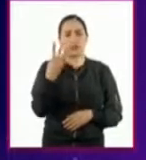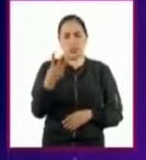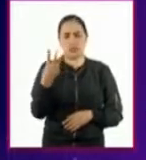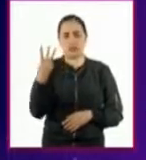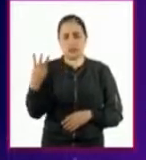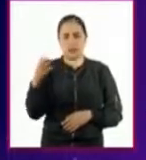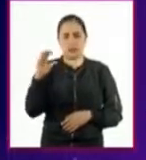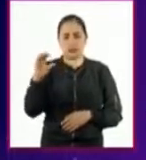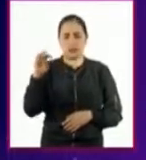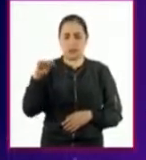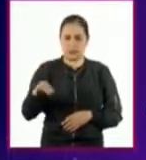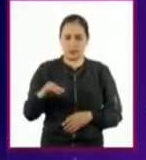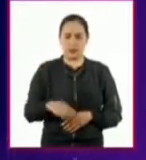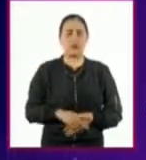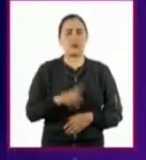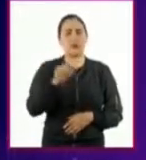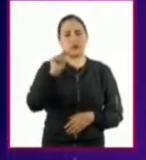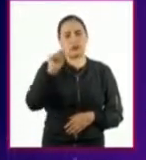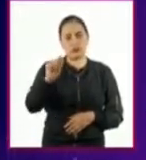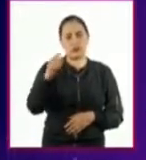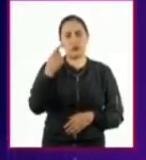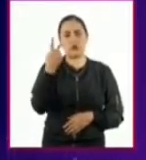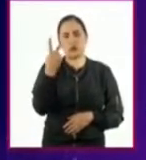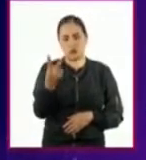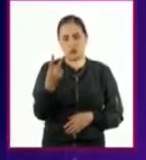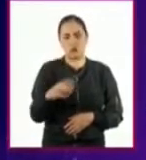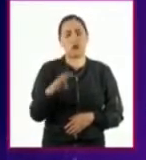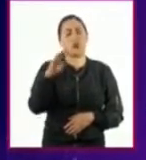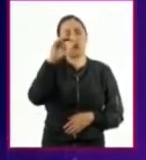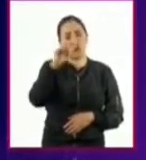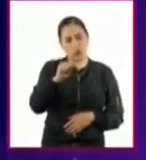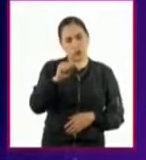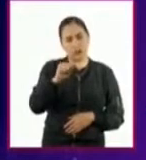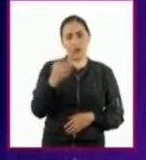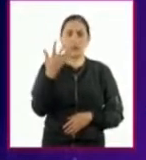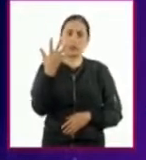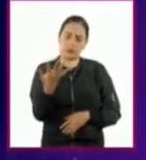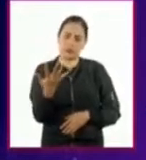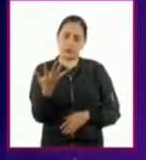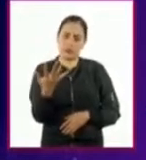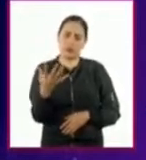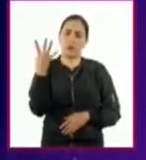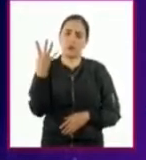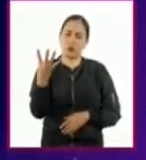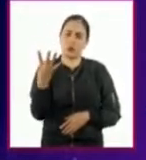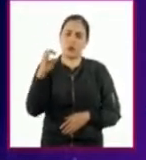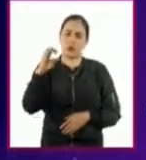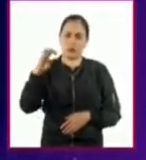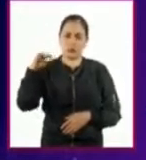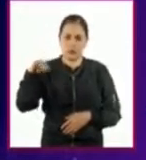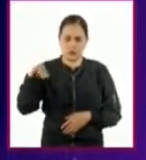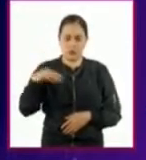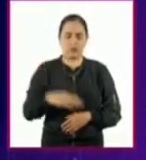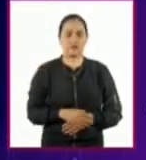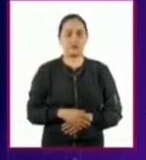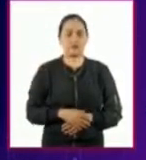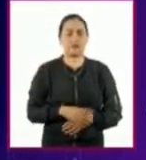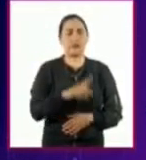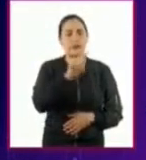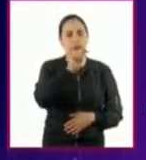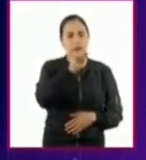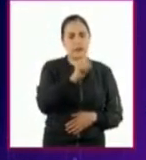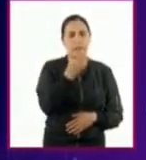centímetros. Triángulo 2, 9 centímetros, 5 centímetros y 4 centímetros. Triángulo